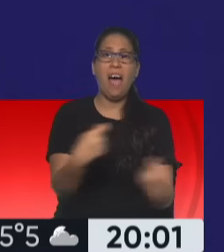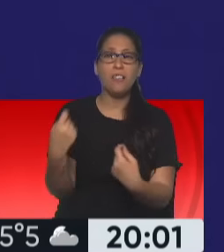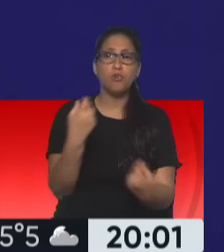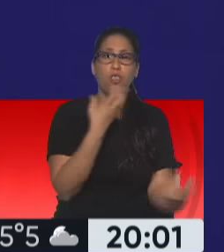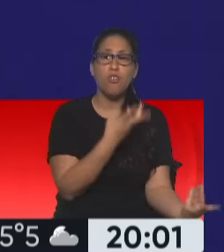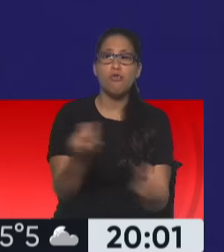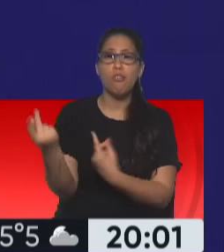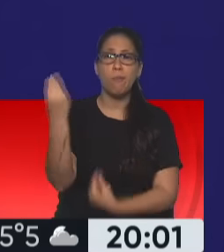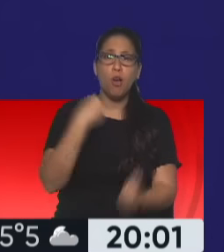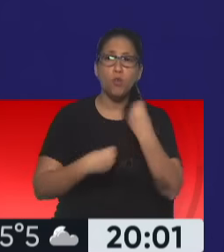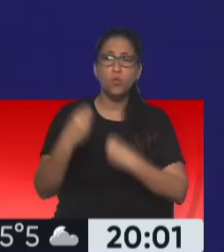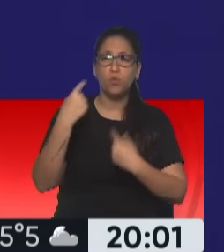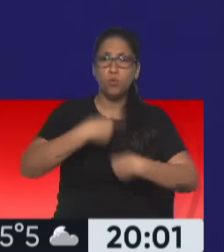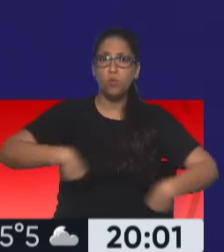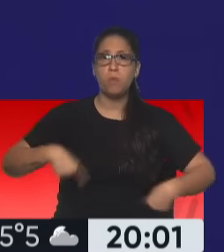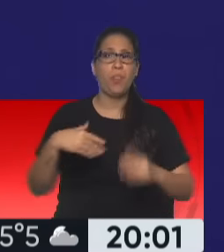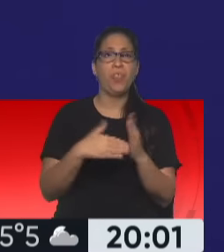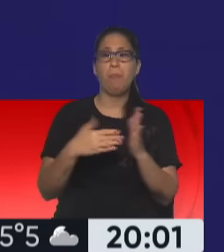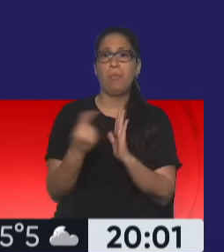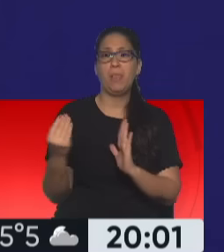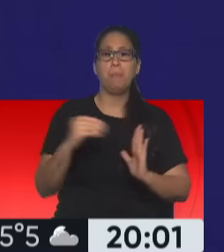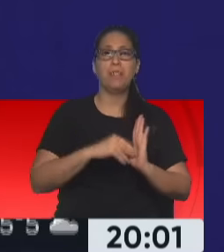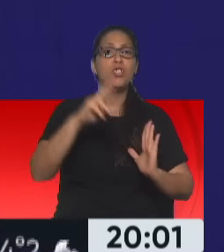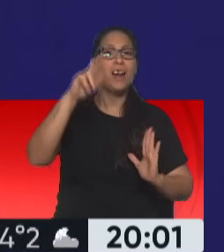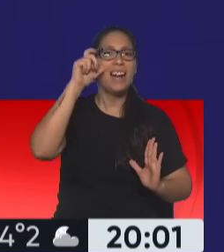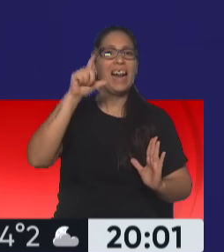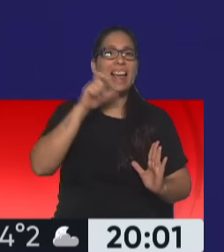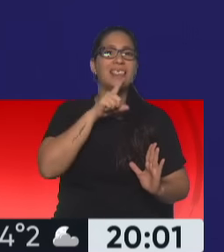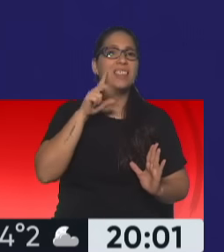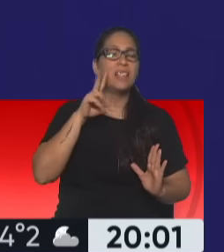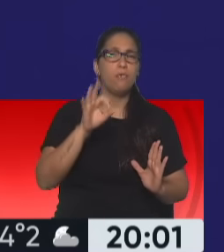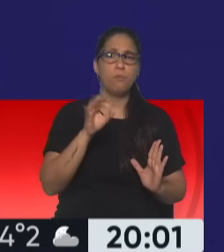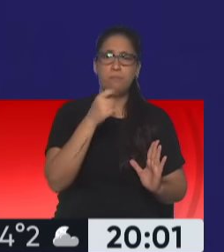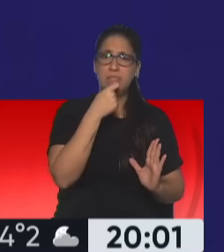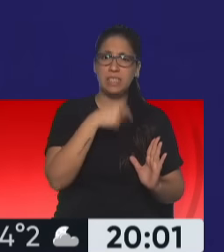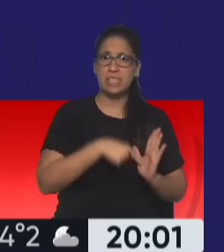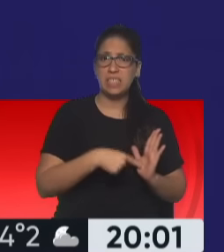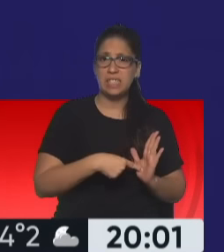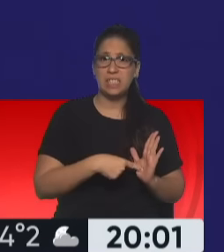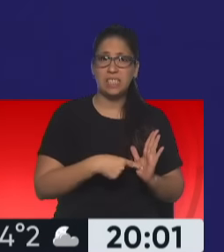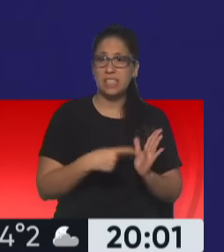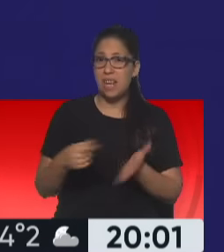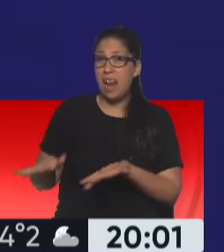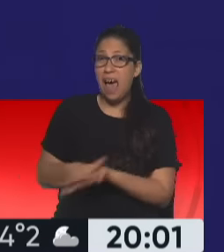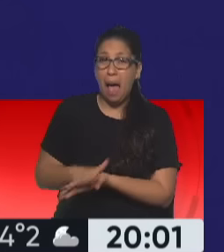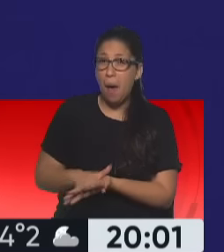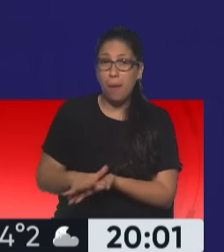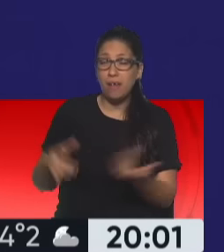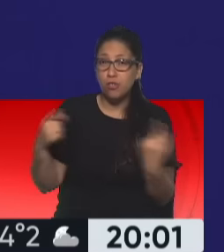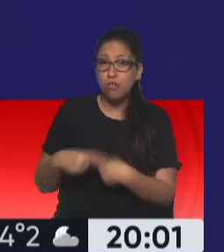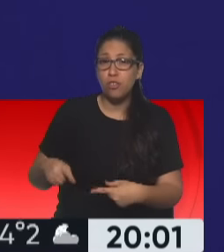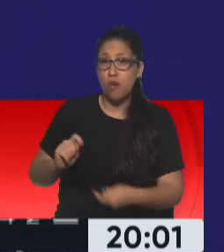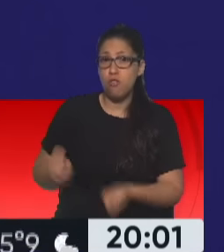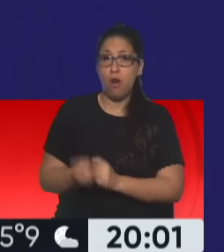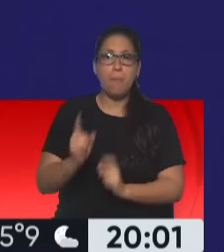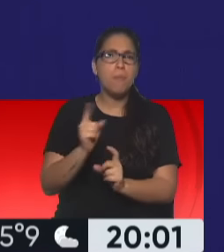de consumo dependería de los precios relativos. Es decir, con lo cual, si no cambian los parámetros profundos, los que mencioné antes,